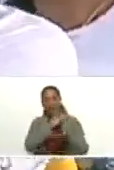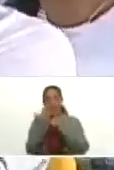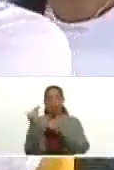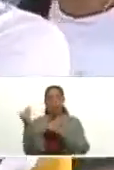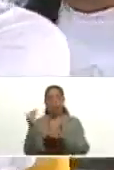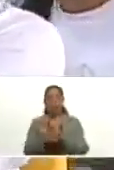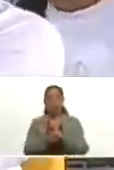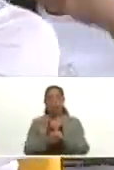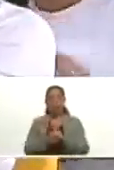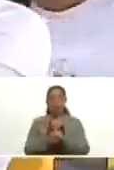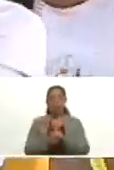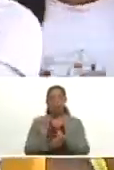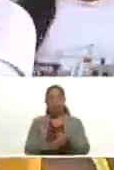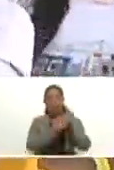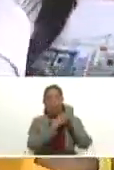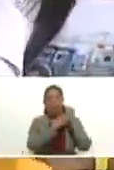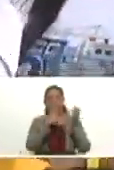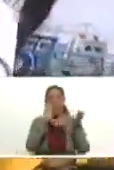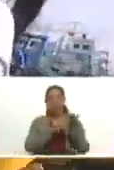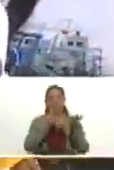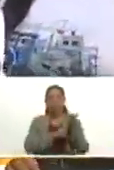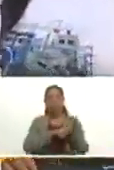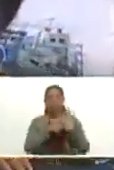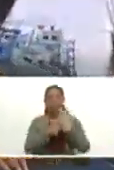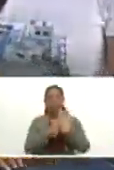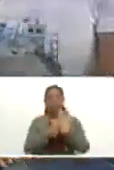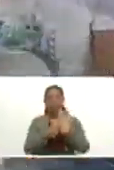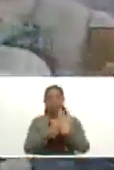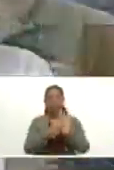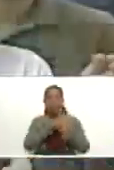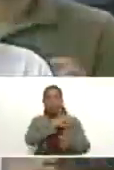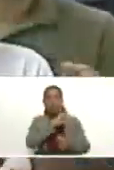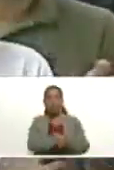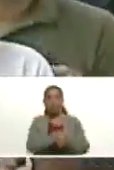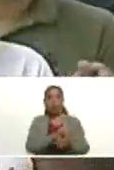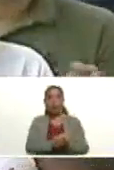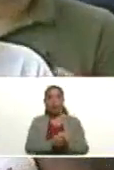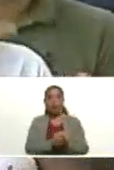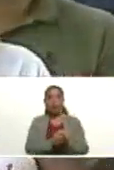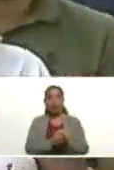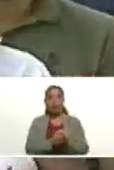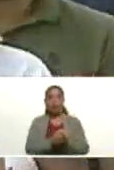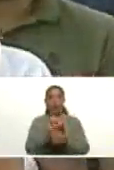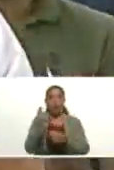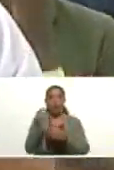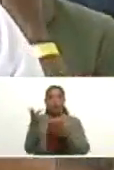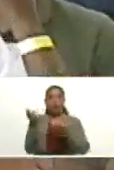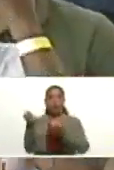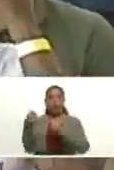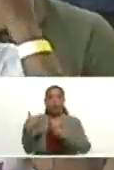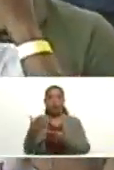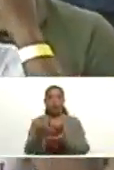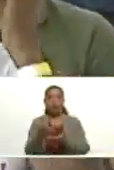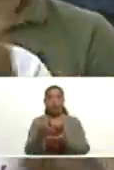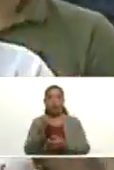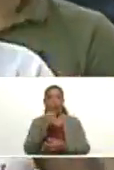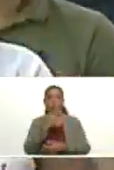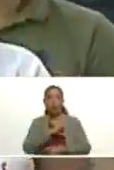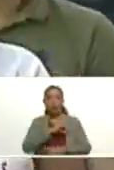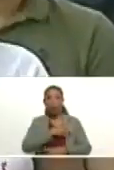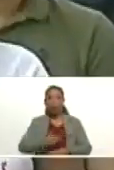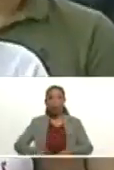Naguará, el liderazgo verdadero, auténtico, poderoso. Francis, ¿qué me cuentas? Ante todo, señor